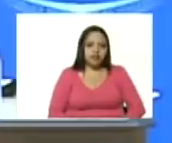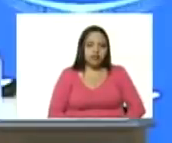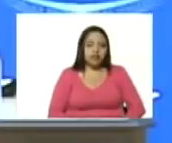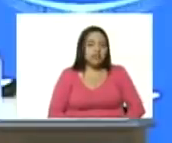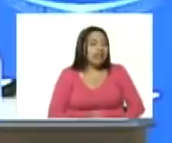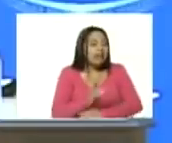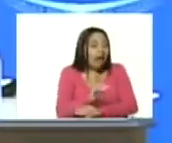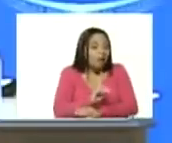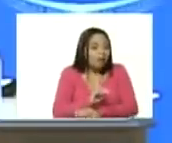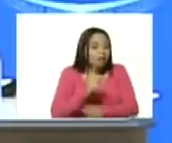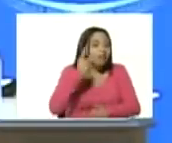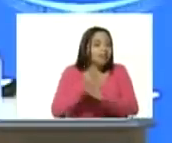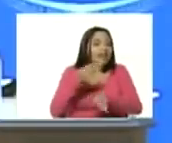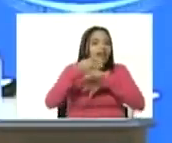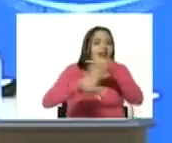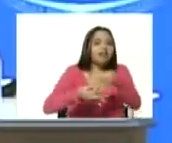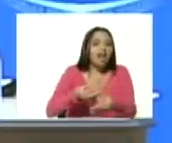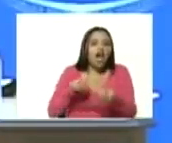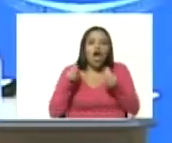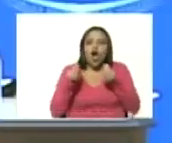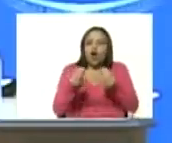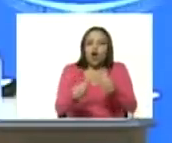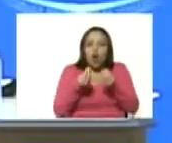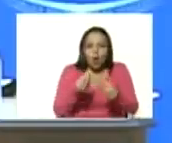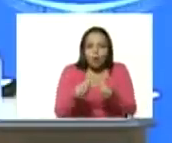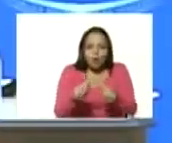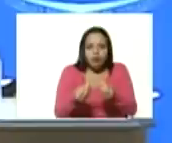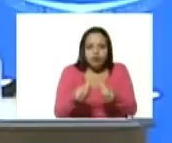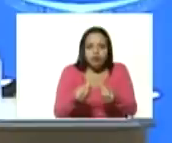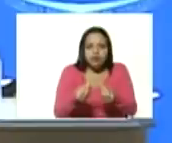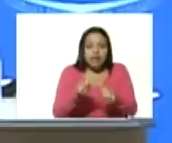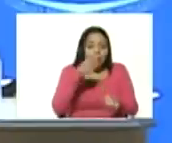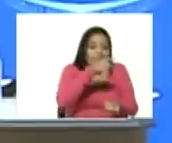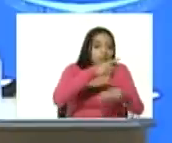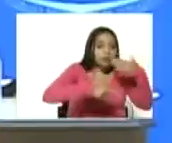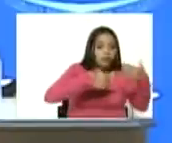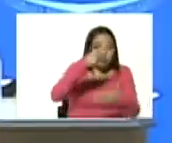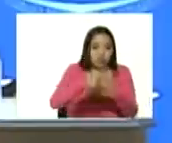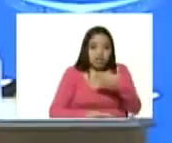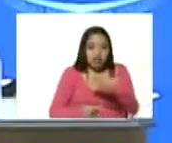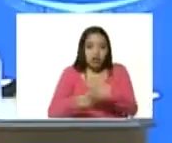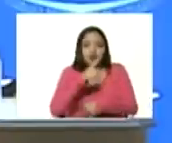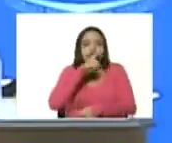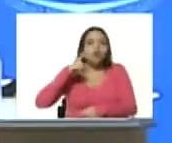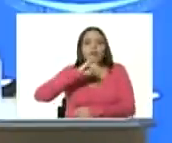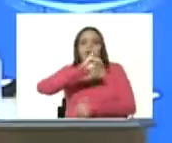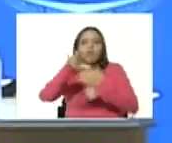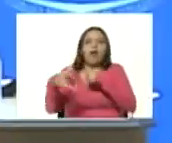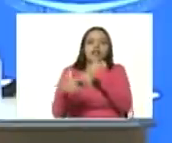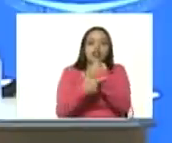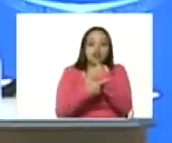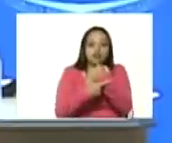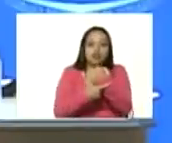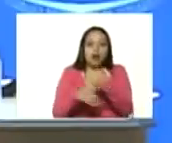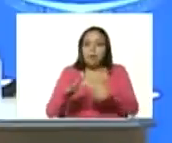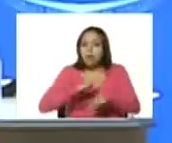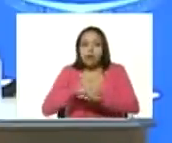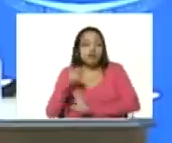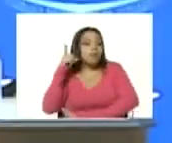cómo es que, fenecido ya ese proyecto llamado Juan Guaidó, porque no